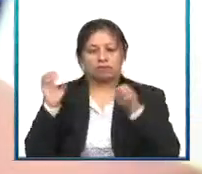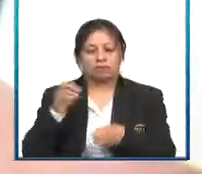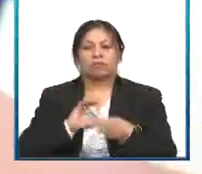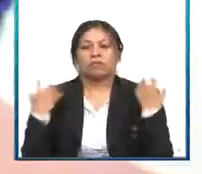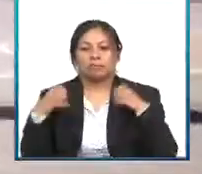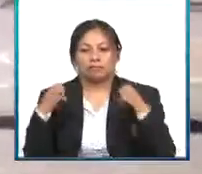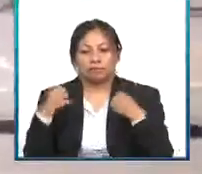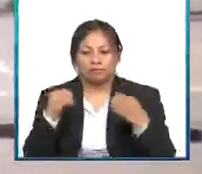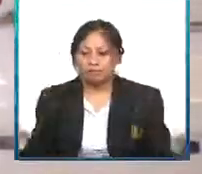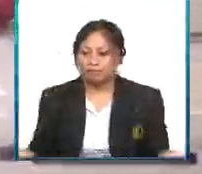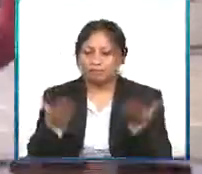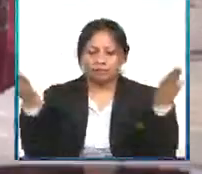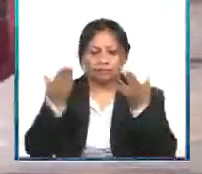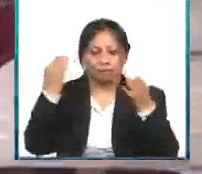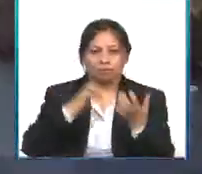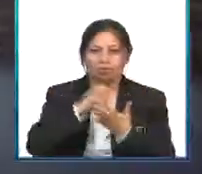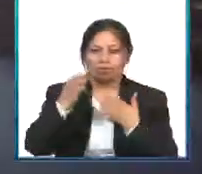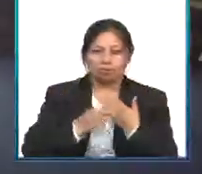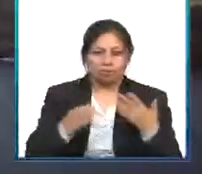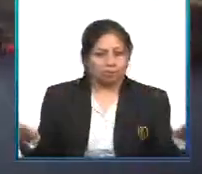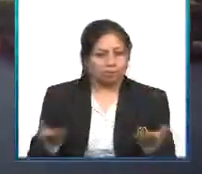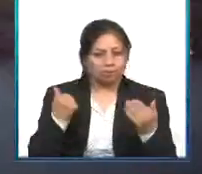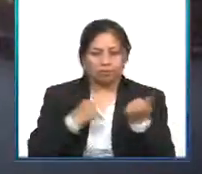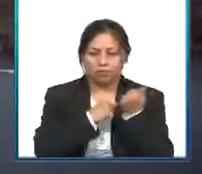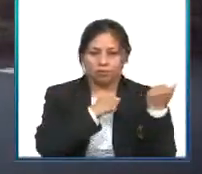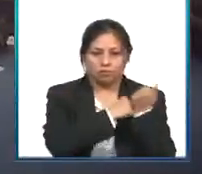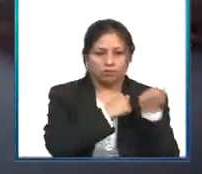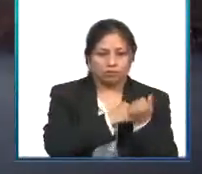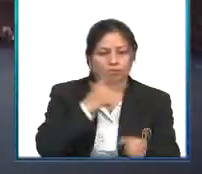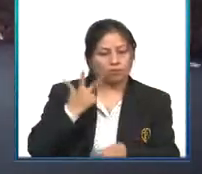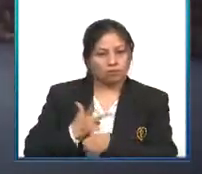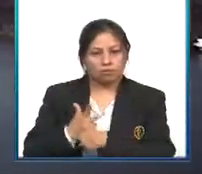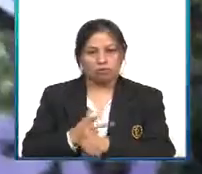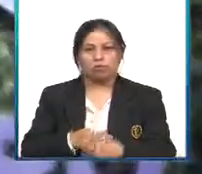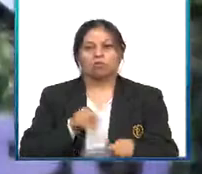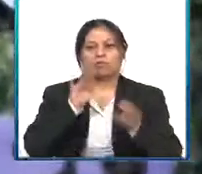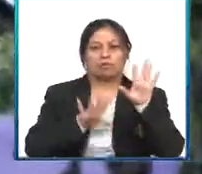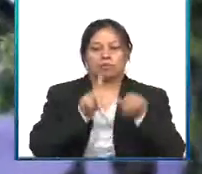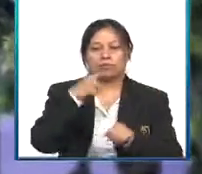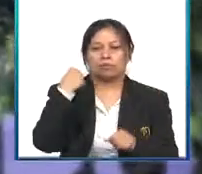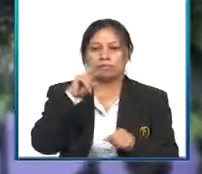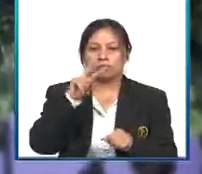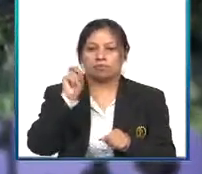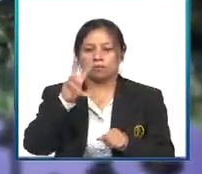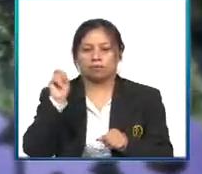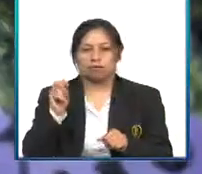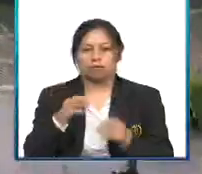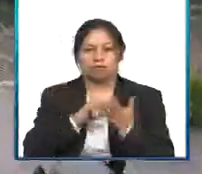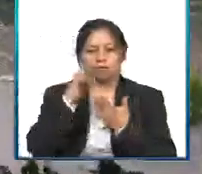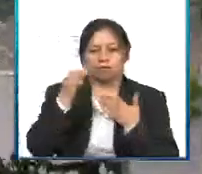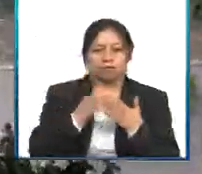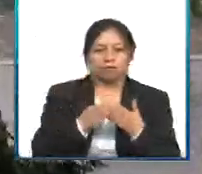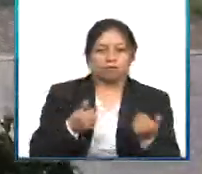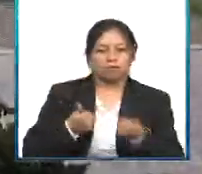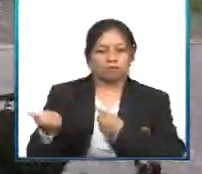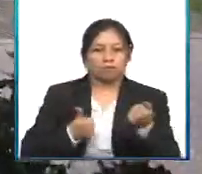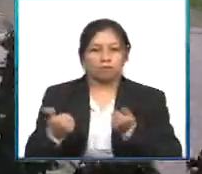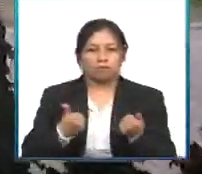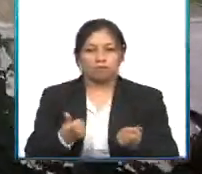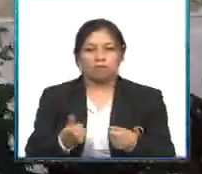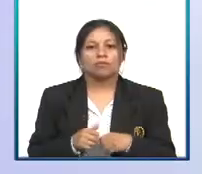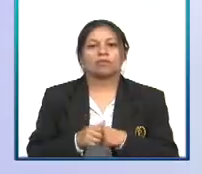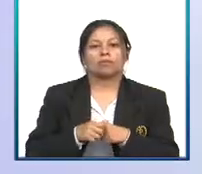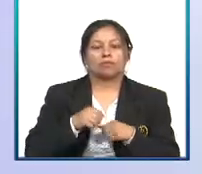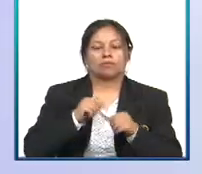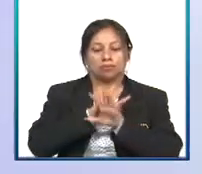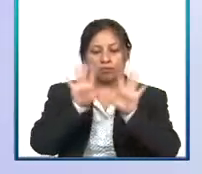emergencia e impulsar programas de apoyo para los guatemaltecos. Decreto 11-2020, Programa de Administración